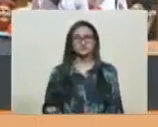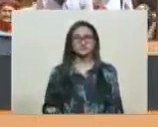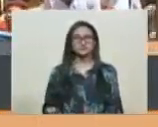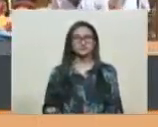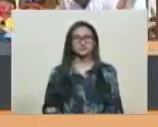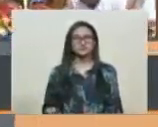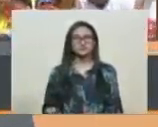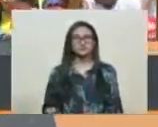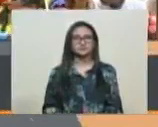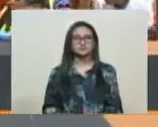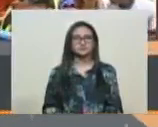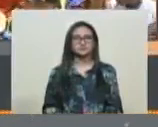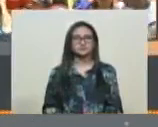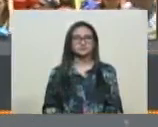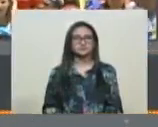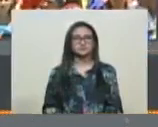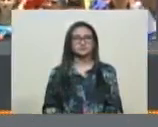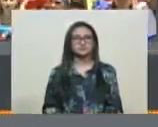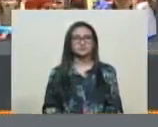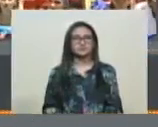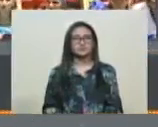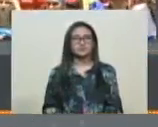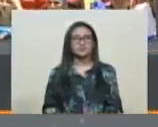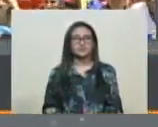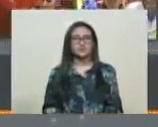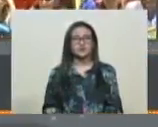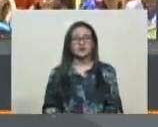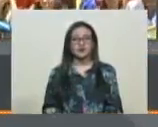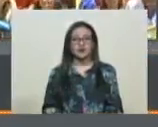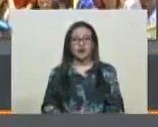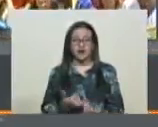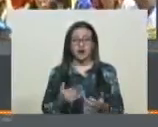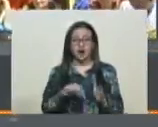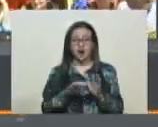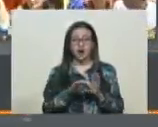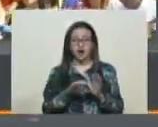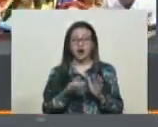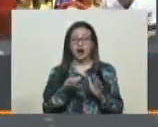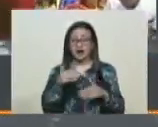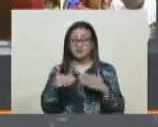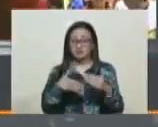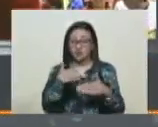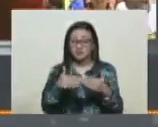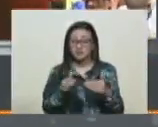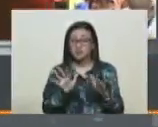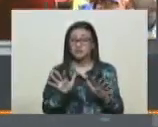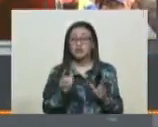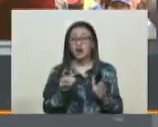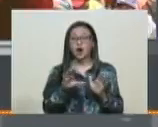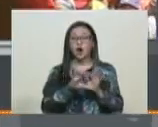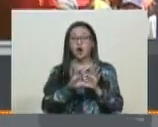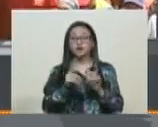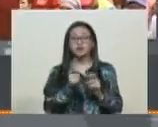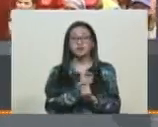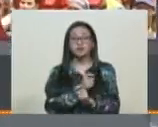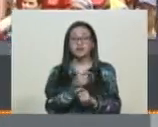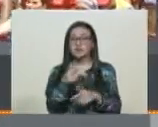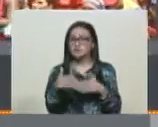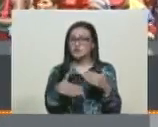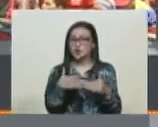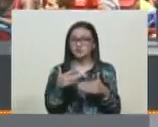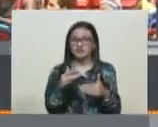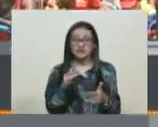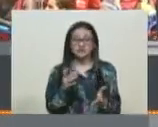Y así llegamos a la constituyente, compañeros y compañeras. Un proceso inédito que se